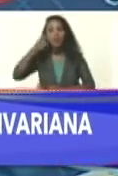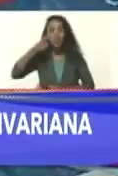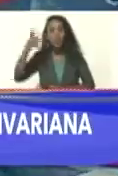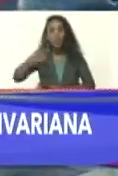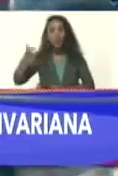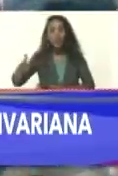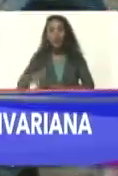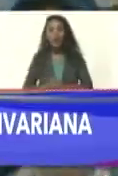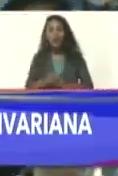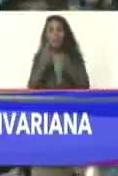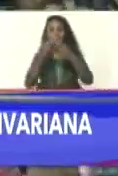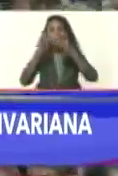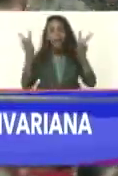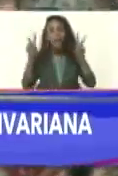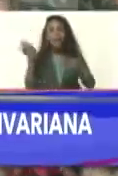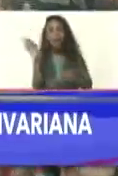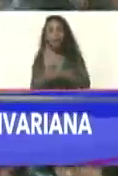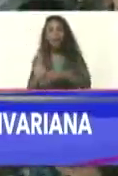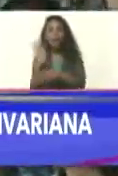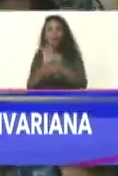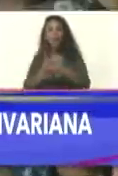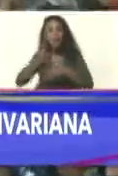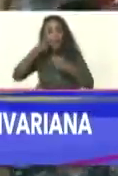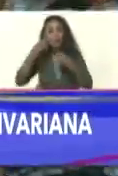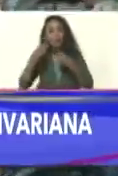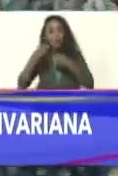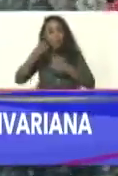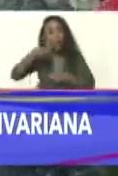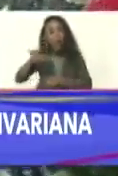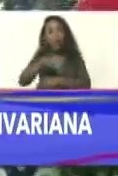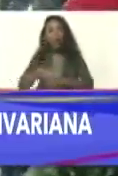ciudadana, la paz, la protección del pueblo.